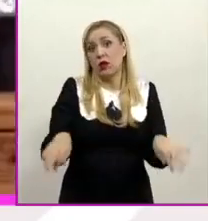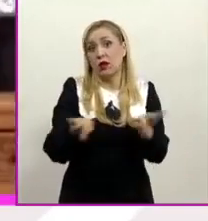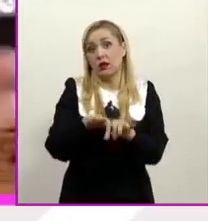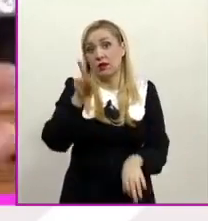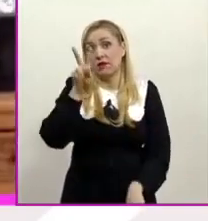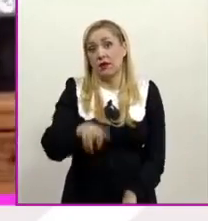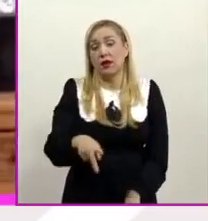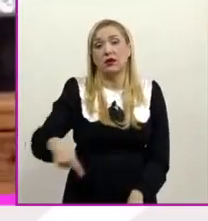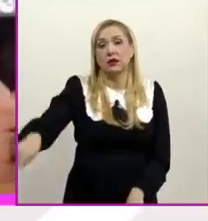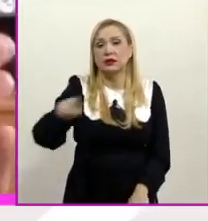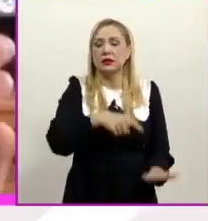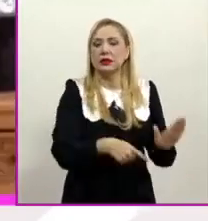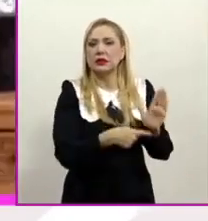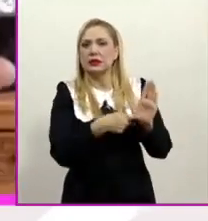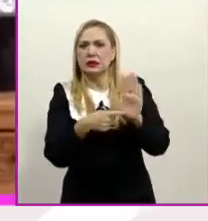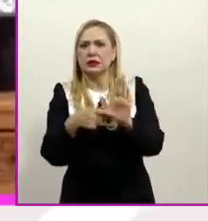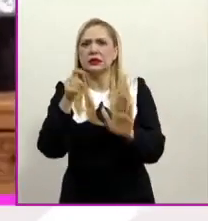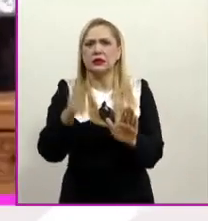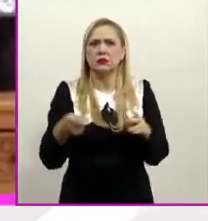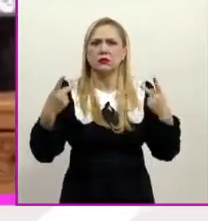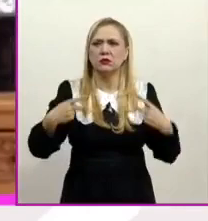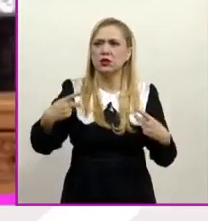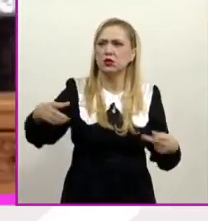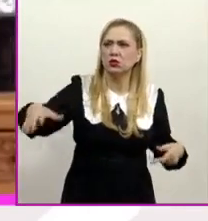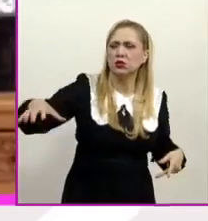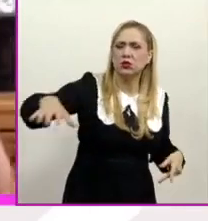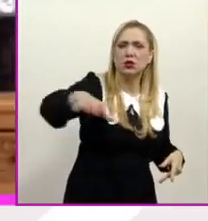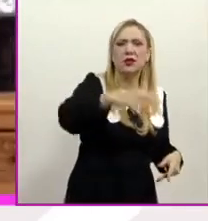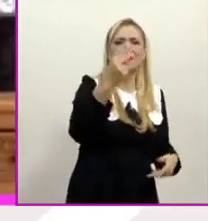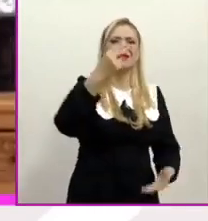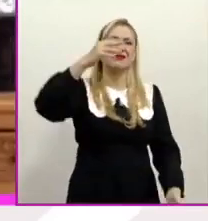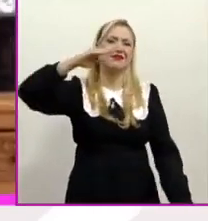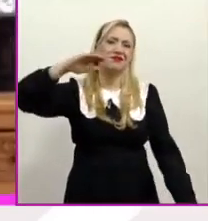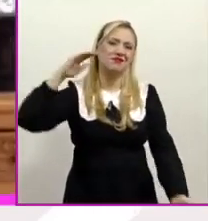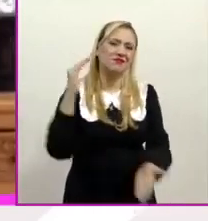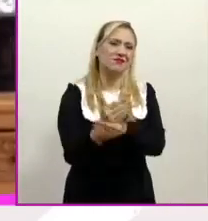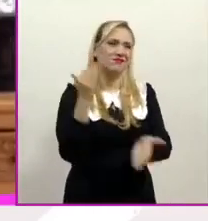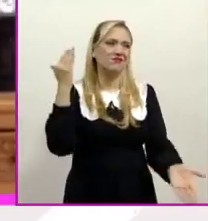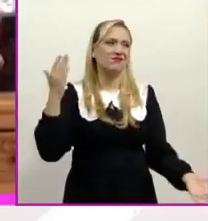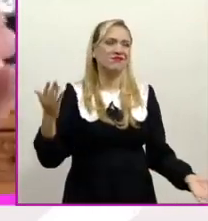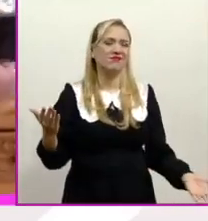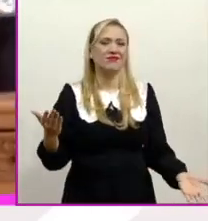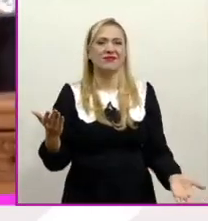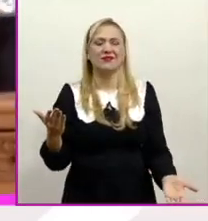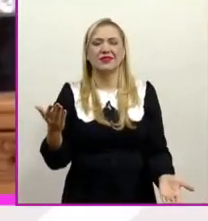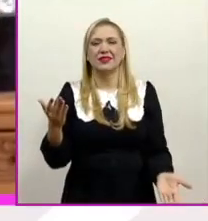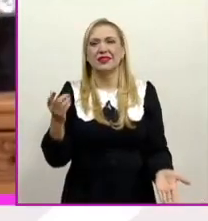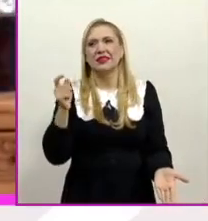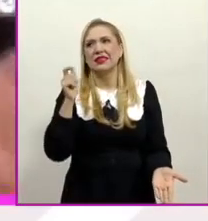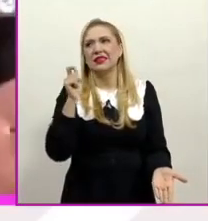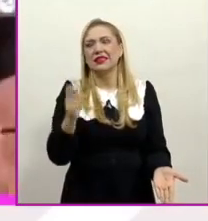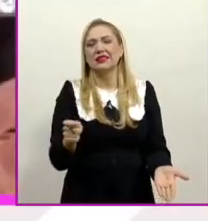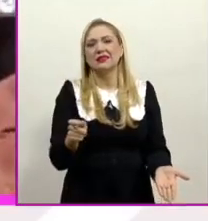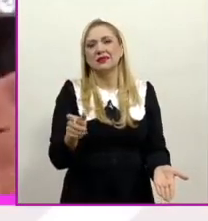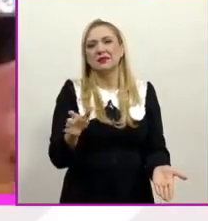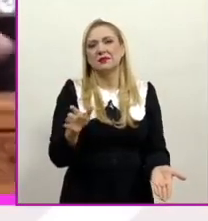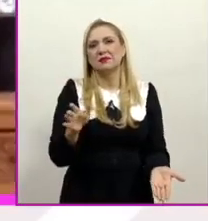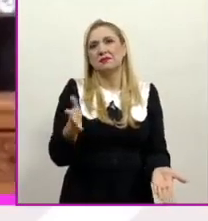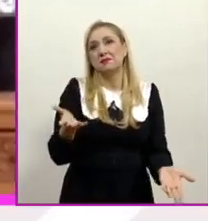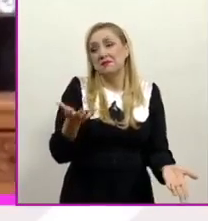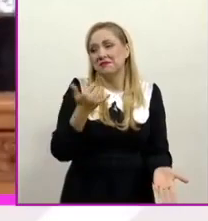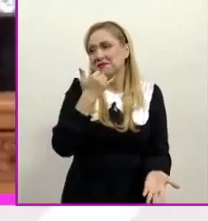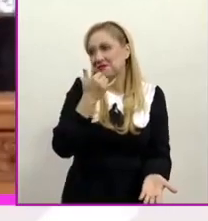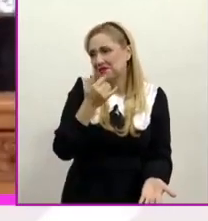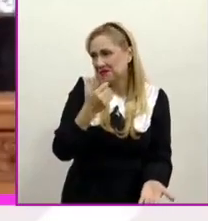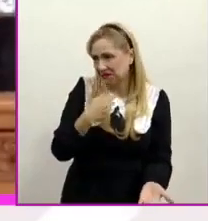que tiene la visibilización de todas las poblaciones, pero además acabar con esta ficción, como decías, no sé si la voy a utilizar